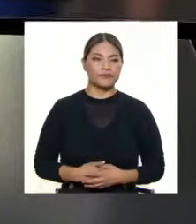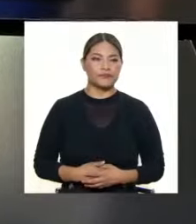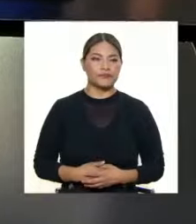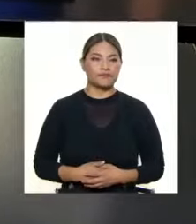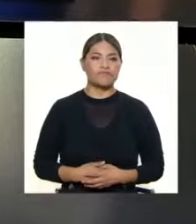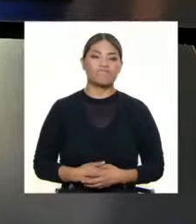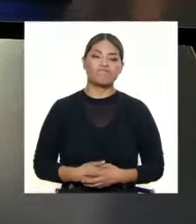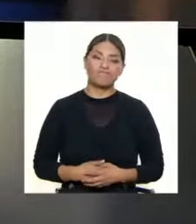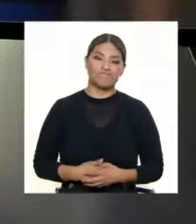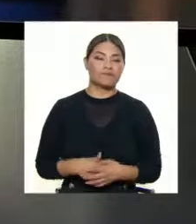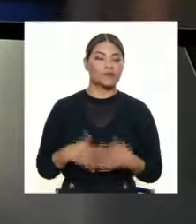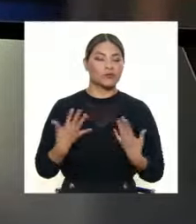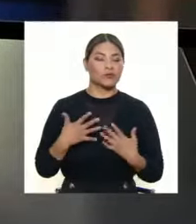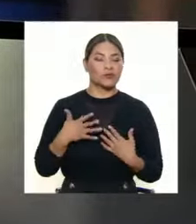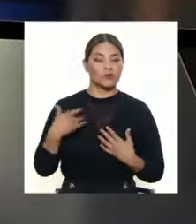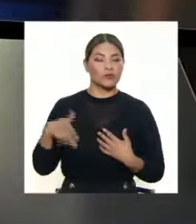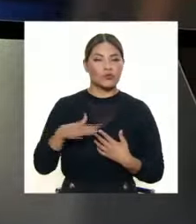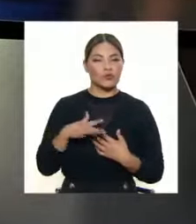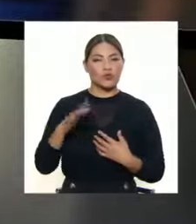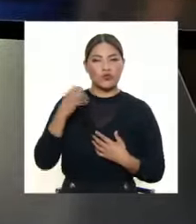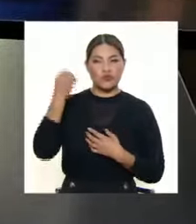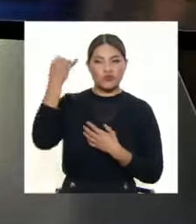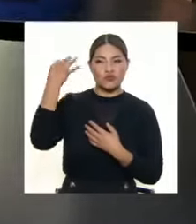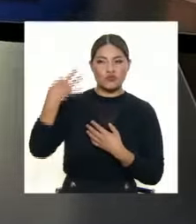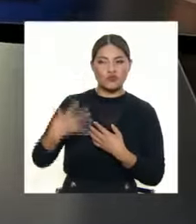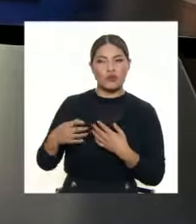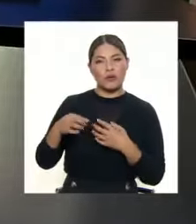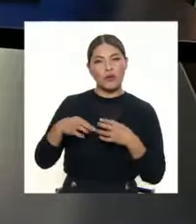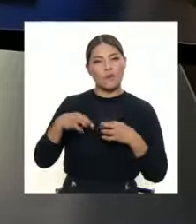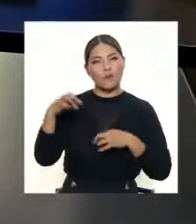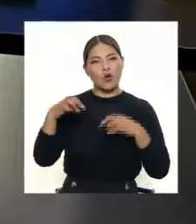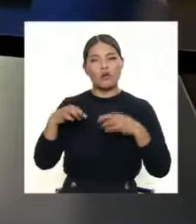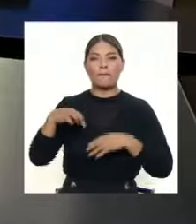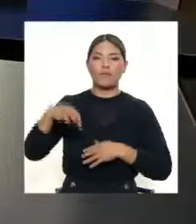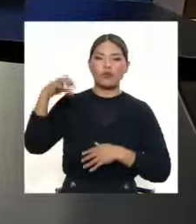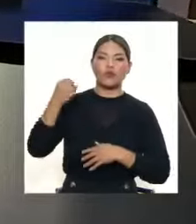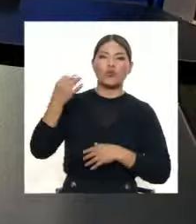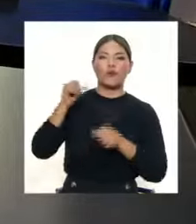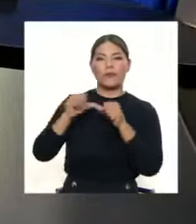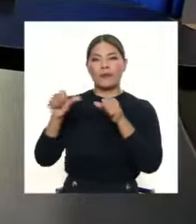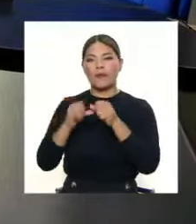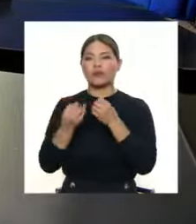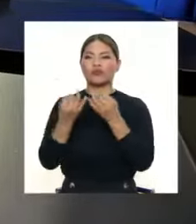Bueno, ok, el impacto entonces es severo. Gigantesco, claro. Pero no queda ahí, no